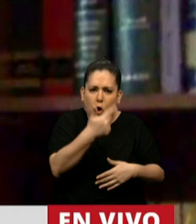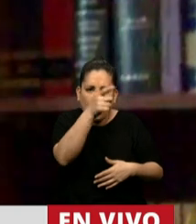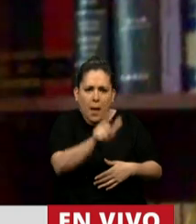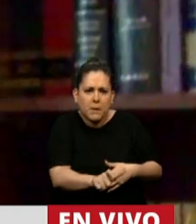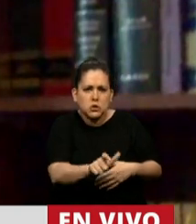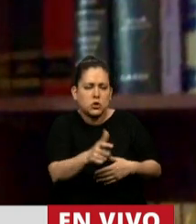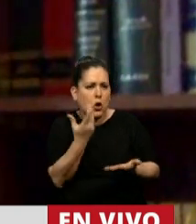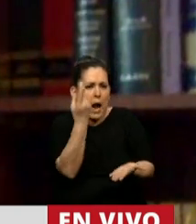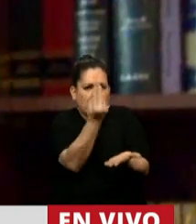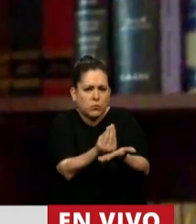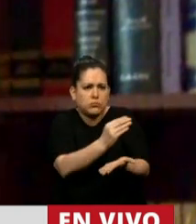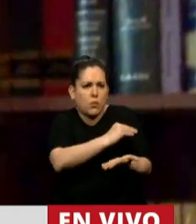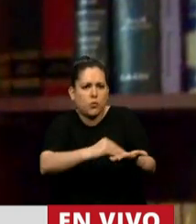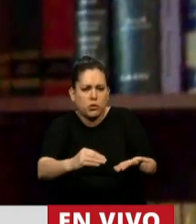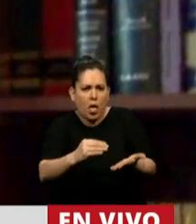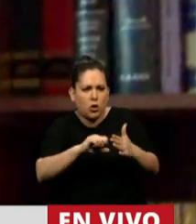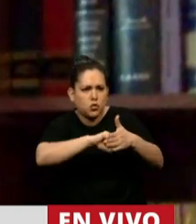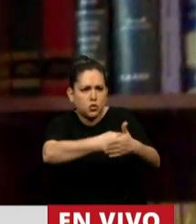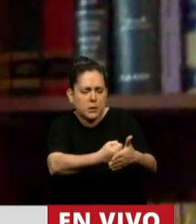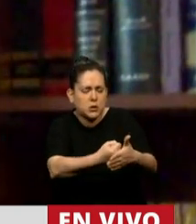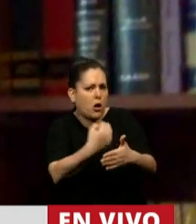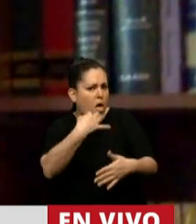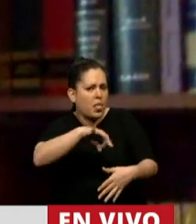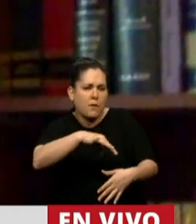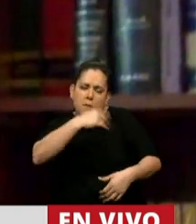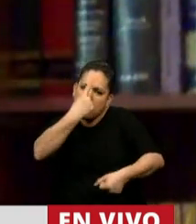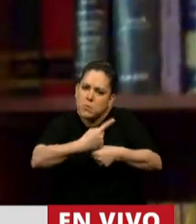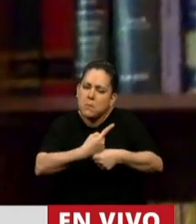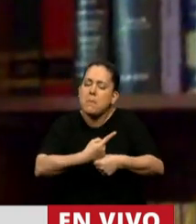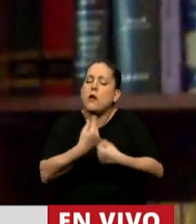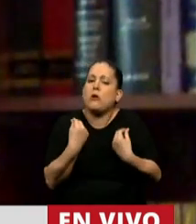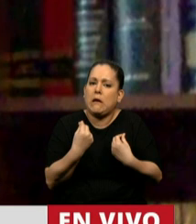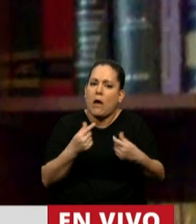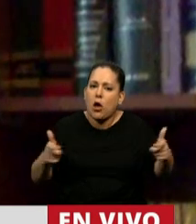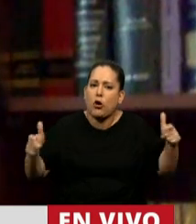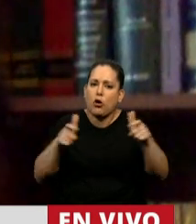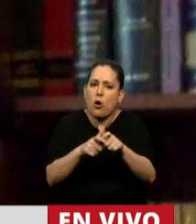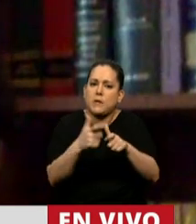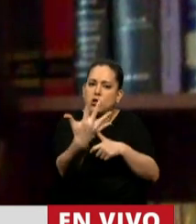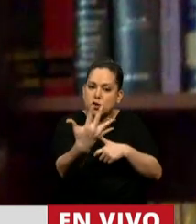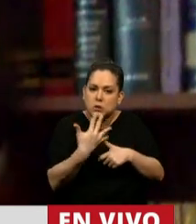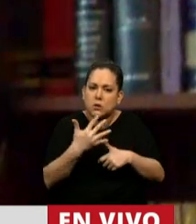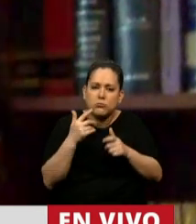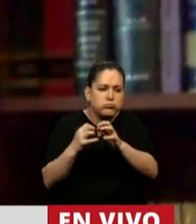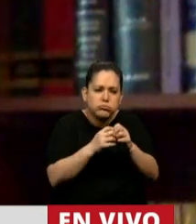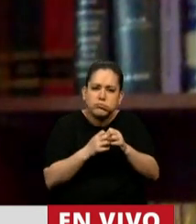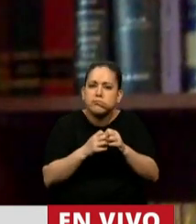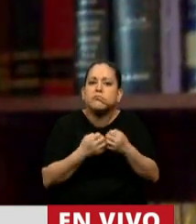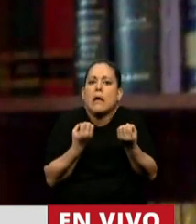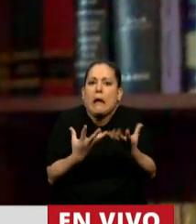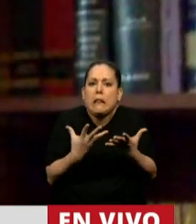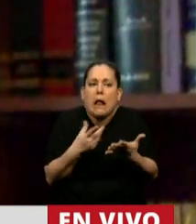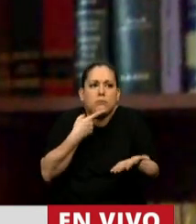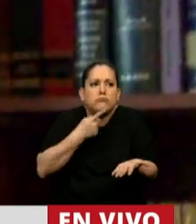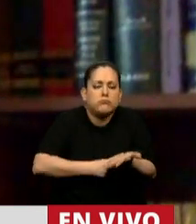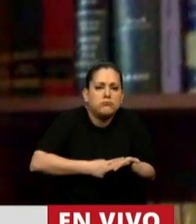un señor representante Me parece que lo correcto presidente es formar la comisión y evaluar la conducta con el